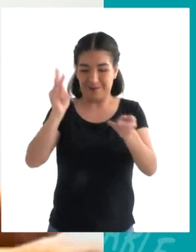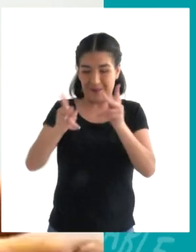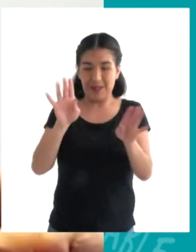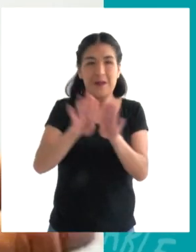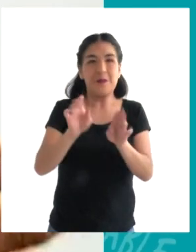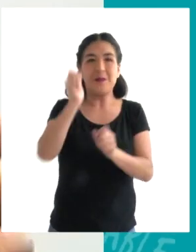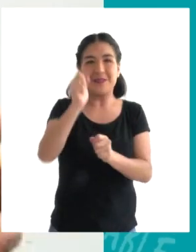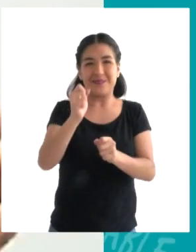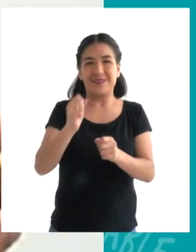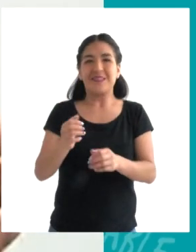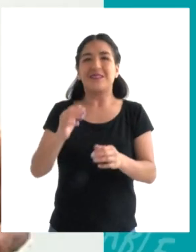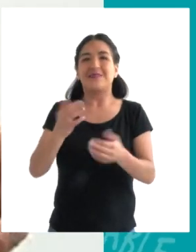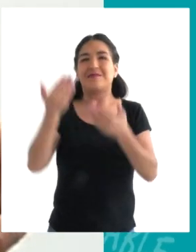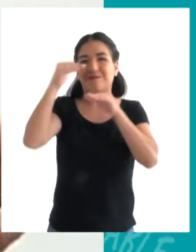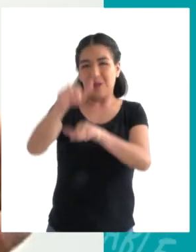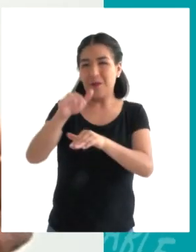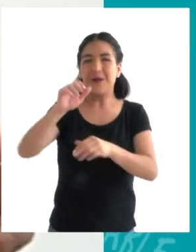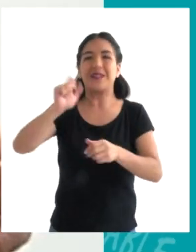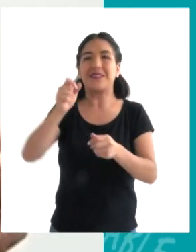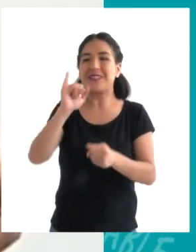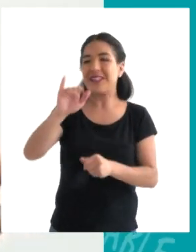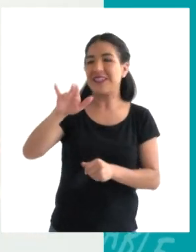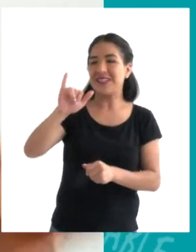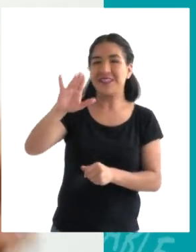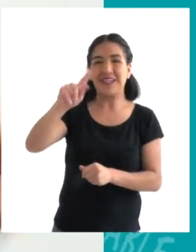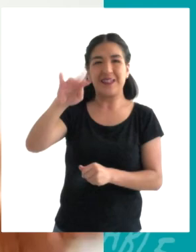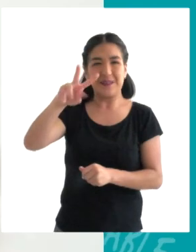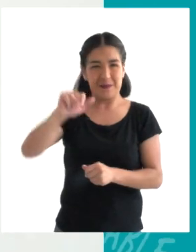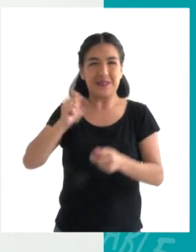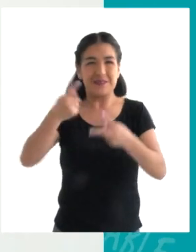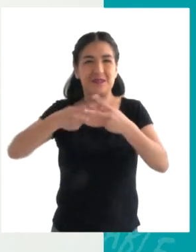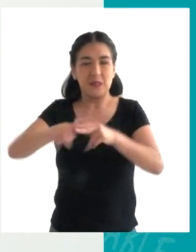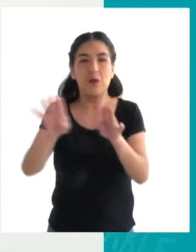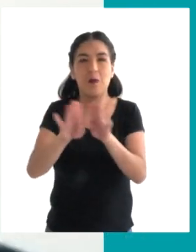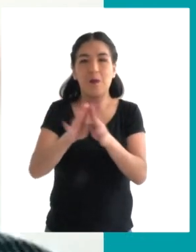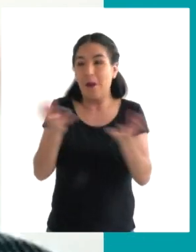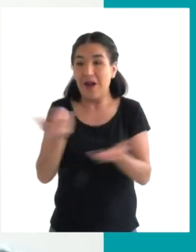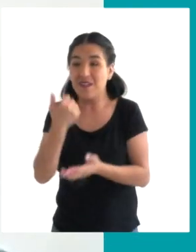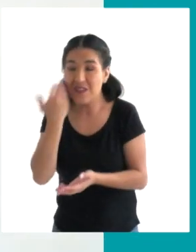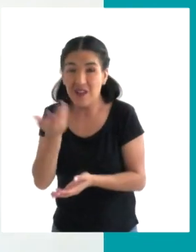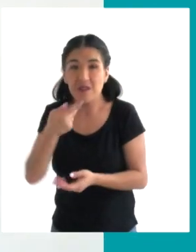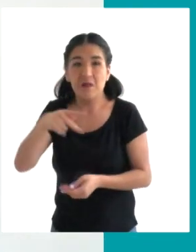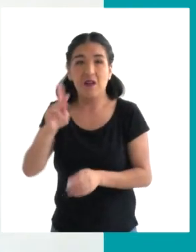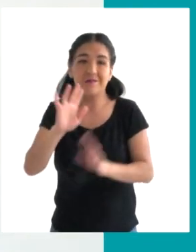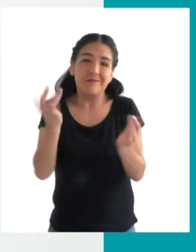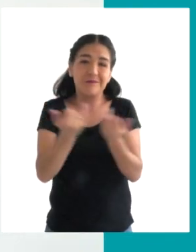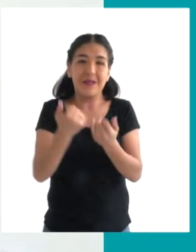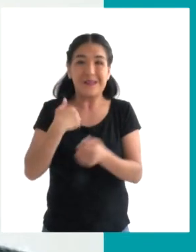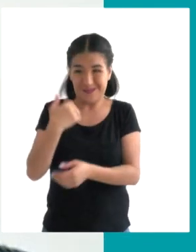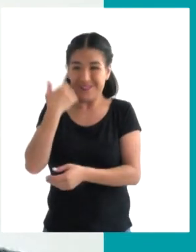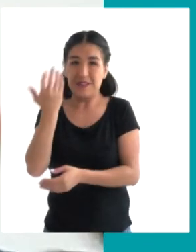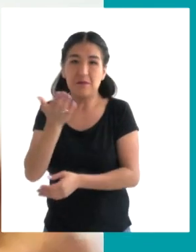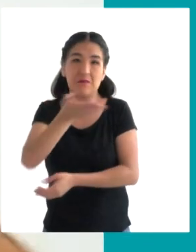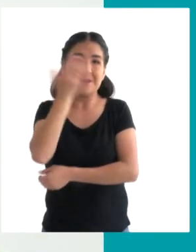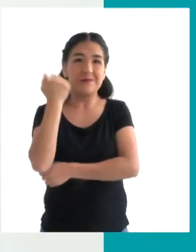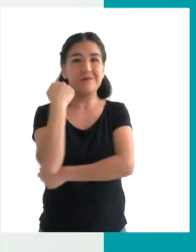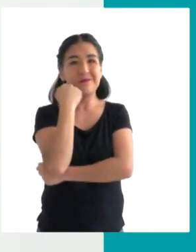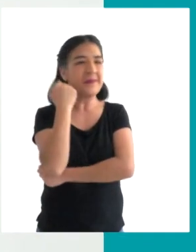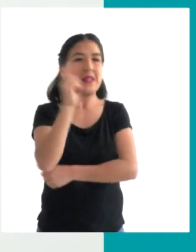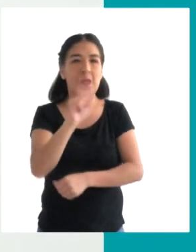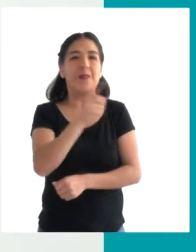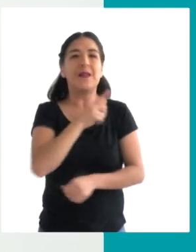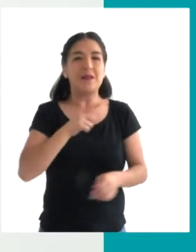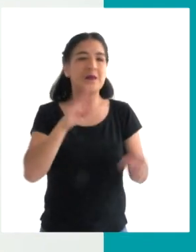la iniciativa, se relaciona a querer hacer de buena intención las cosas. Por ejemplo, yo puedo decir, oye, ¿sabes qué? Es que te traje